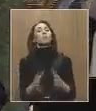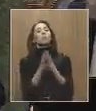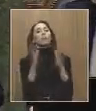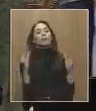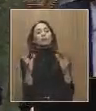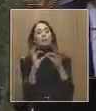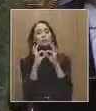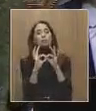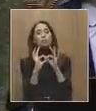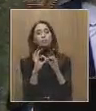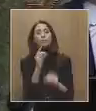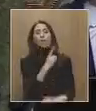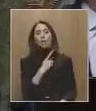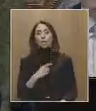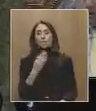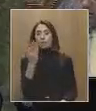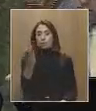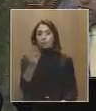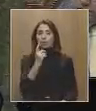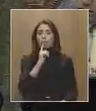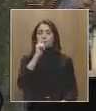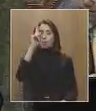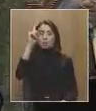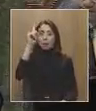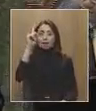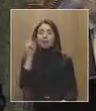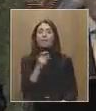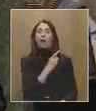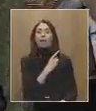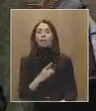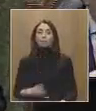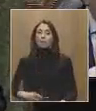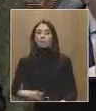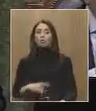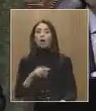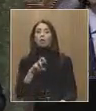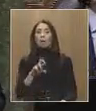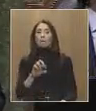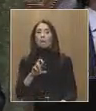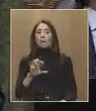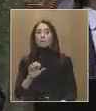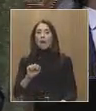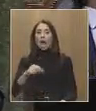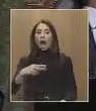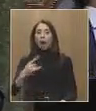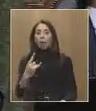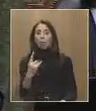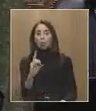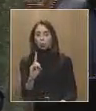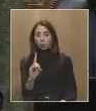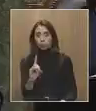Muchas gracias, diputado. Le ofrezco la palabra al diputado Pepe Aud.